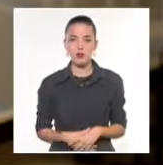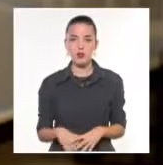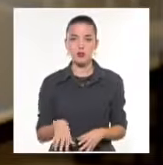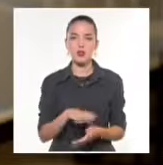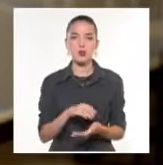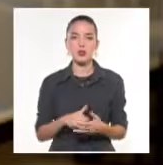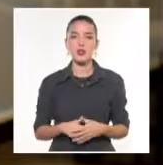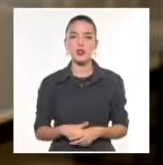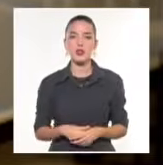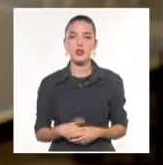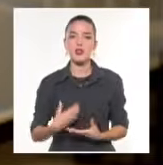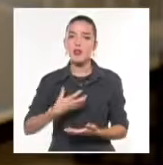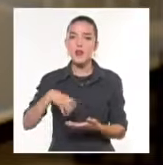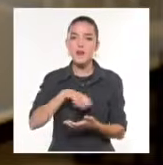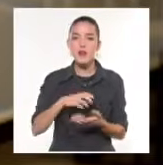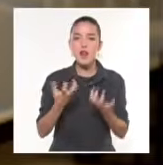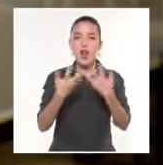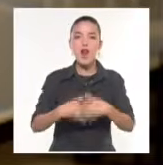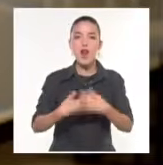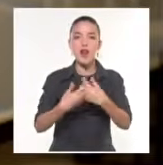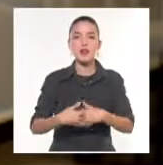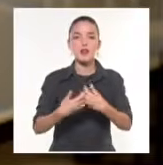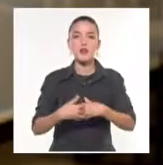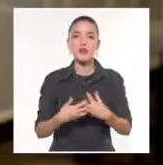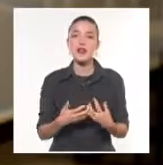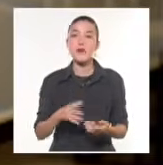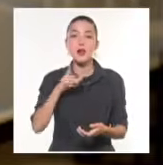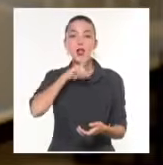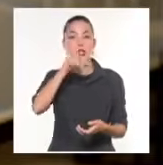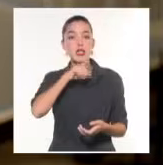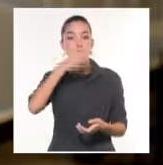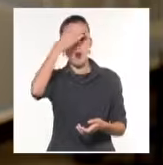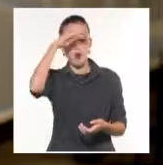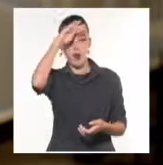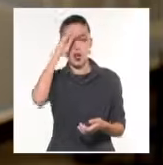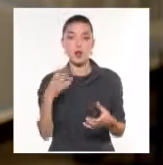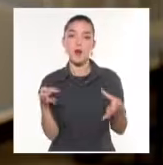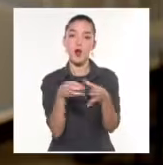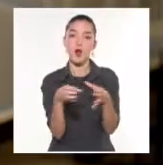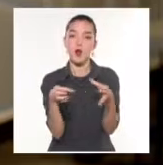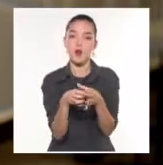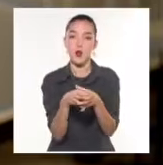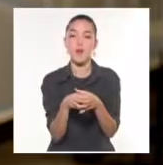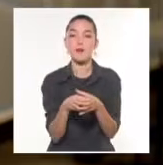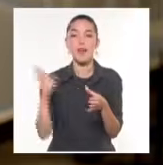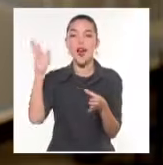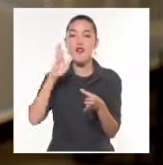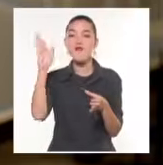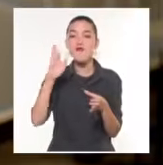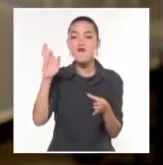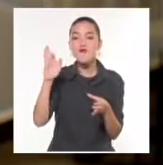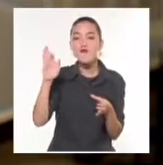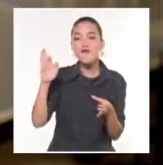La noticia de la creación del primer modelo de lenguaje cubano llevó a nuestro equipo hasta la Facultad de Matemática y Computación de la Universidad de La